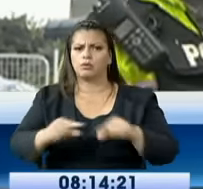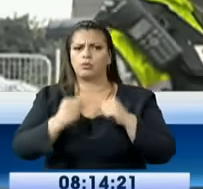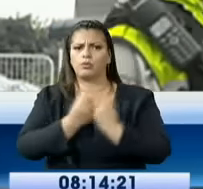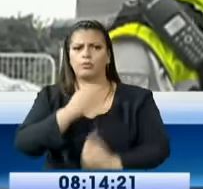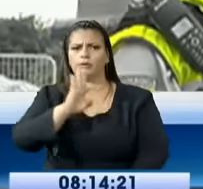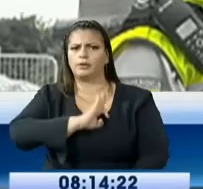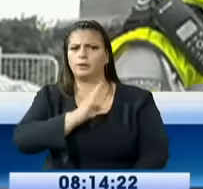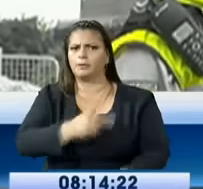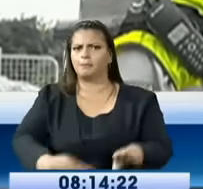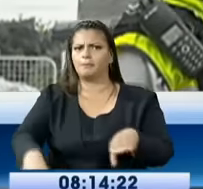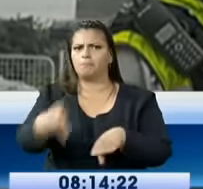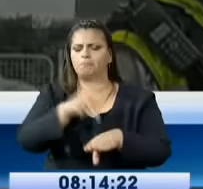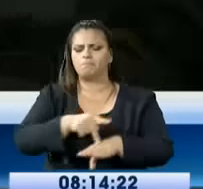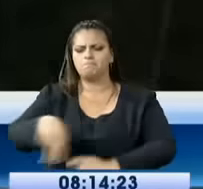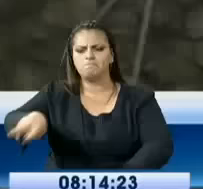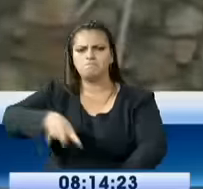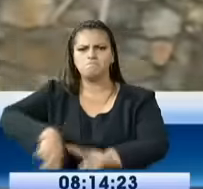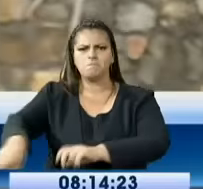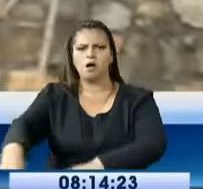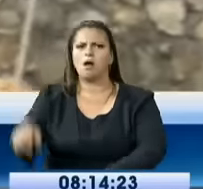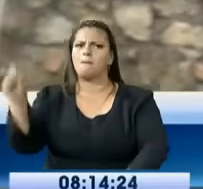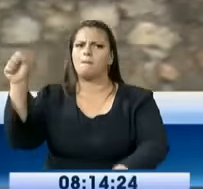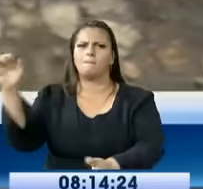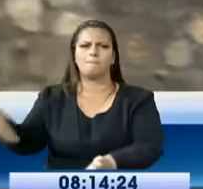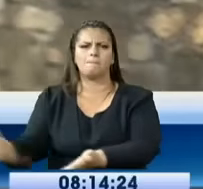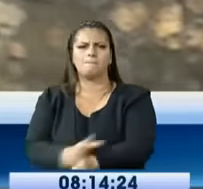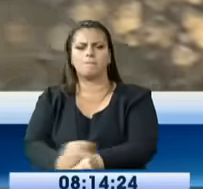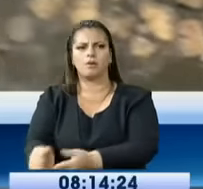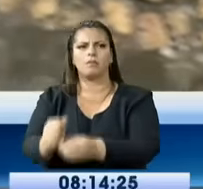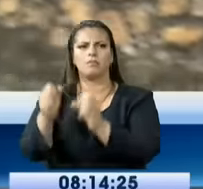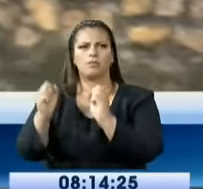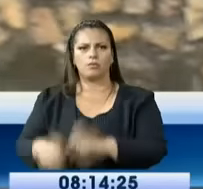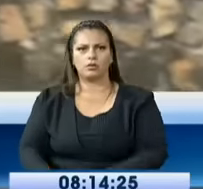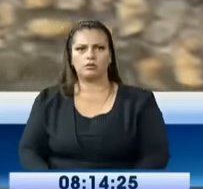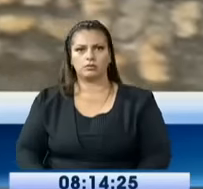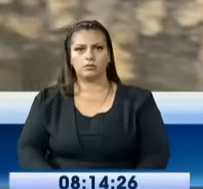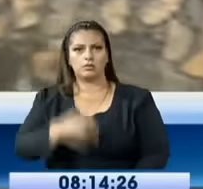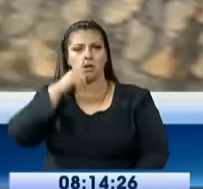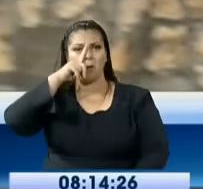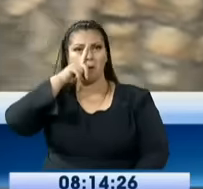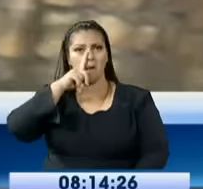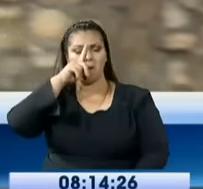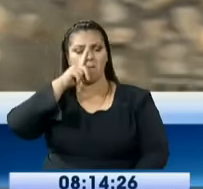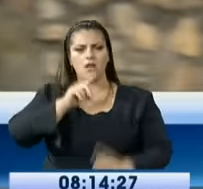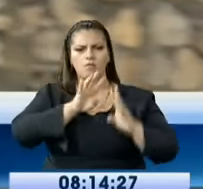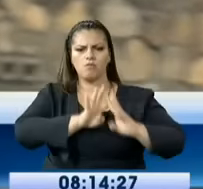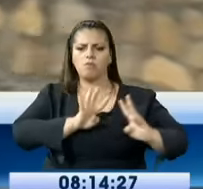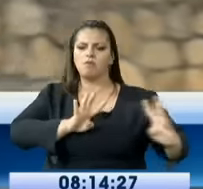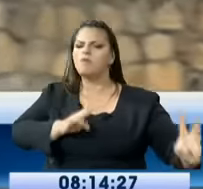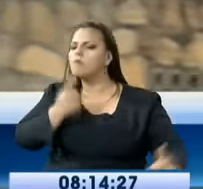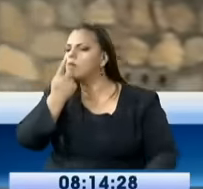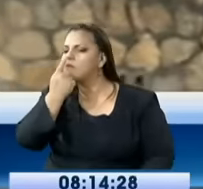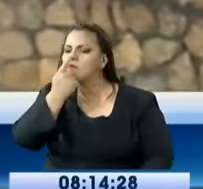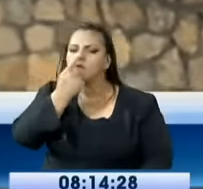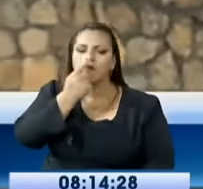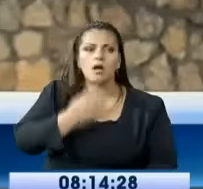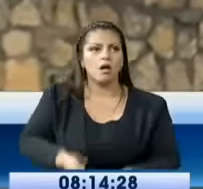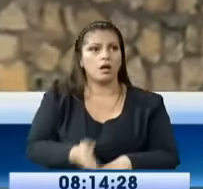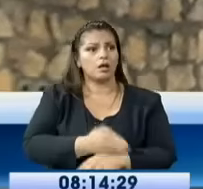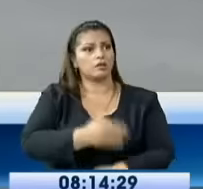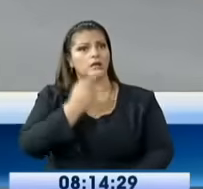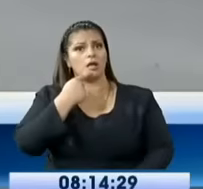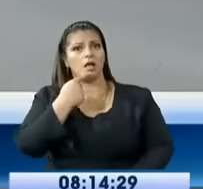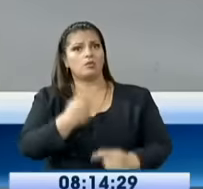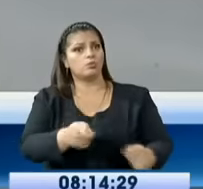que tienen, con el fin de destruir la maleta. Después de que todo quedó claro, el personal de las distintas empresas que habían sido advertidas de lo que